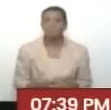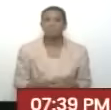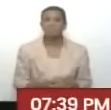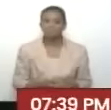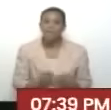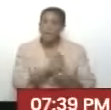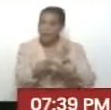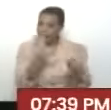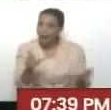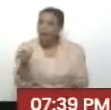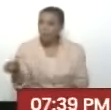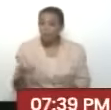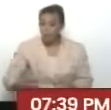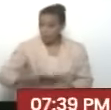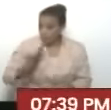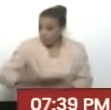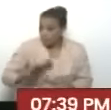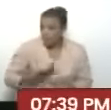Claro que fueron